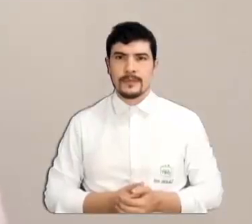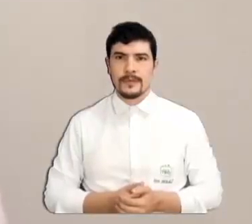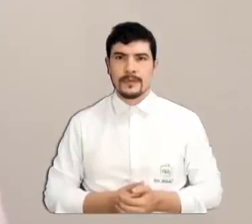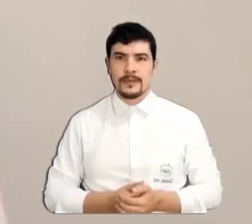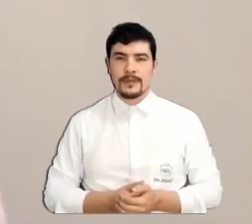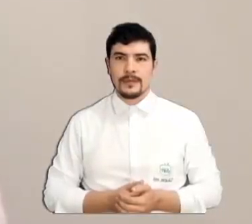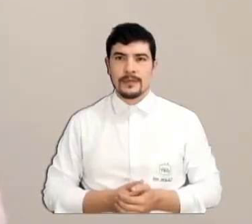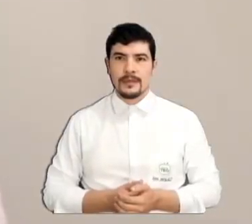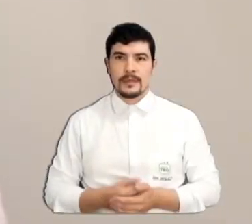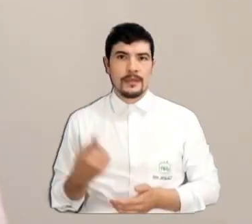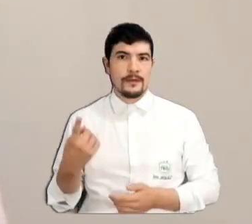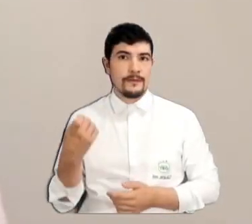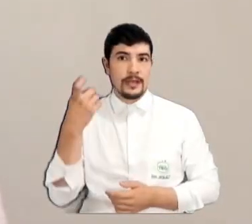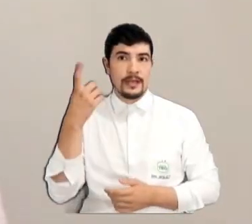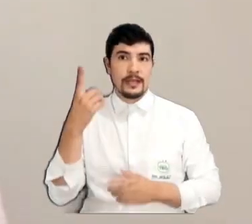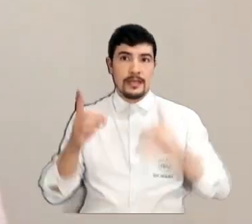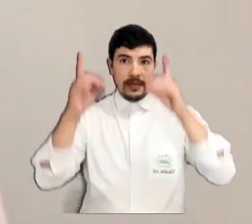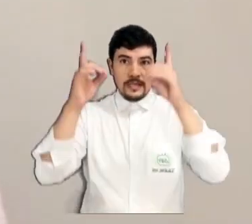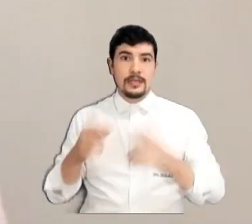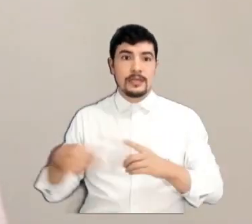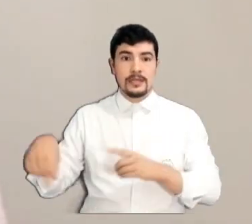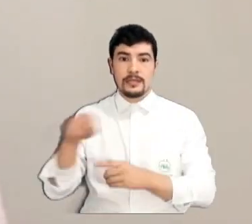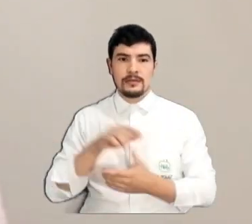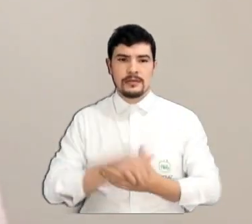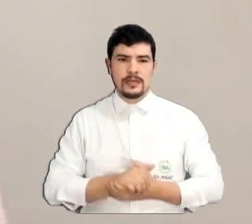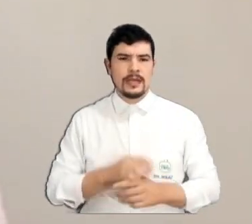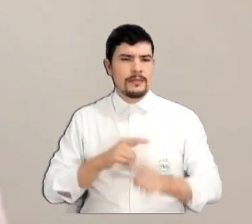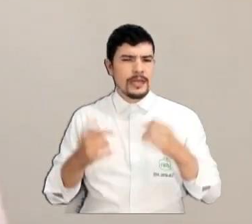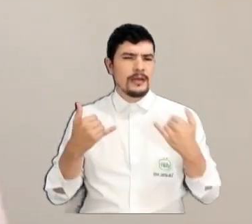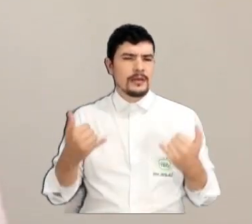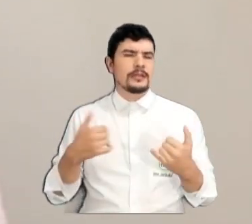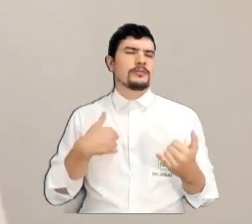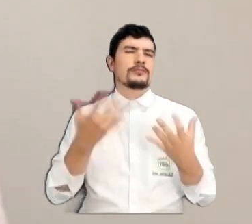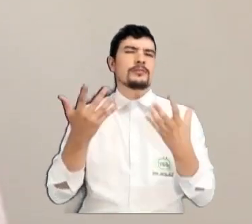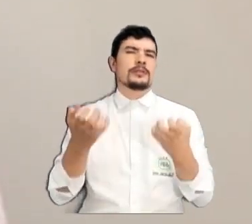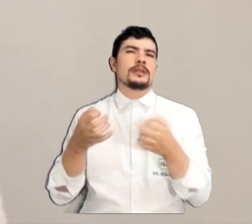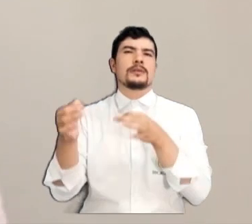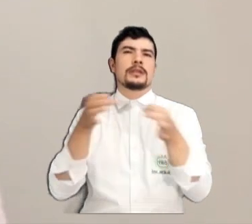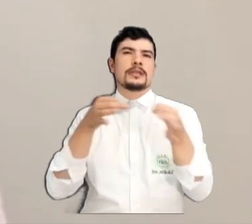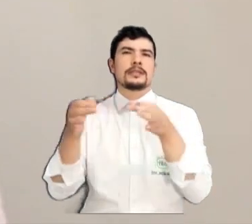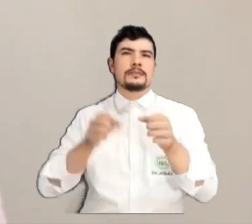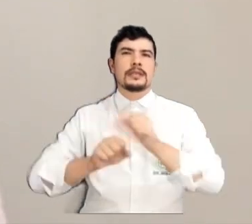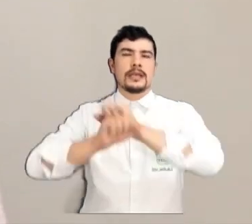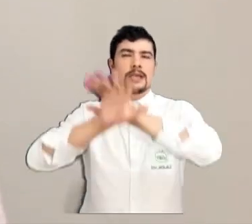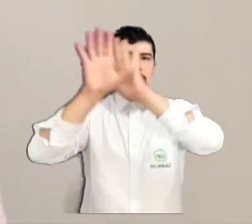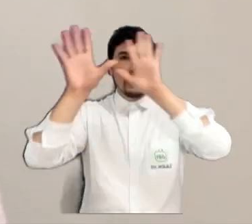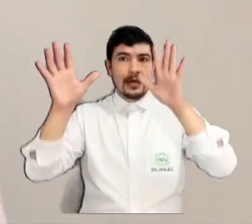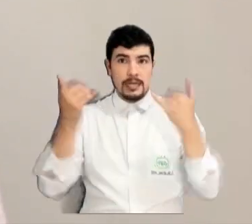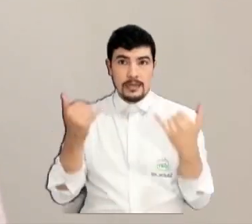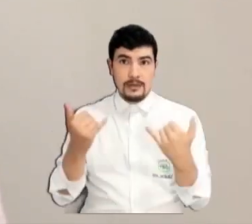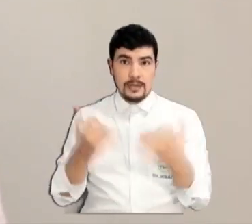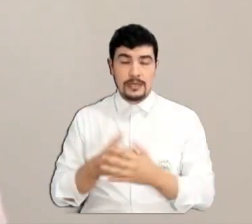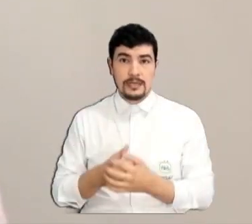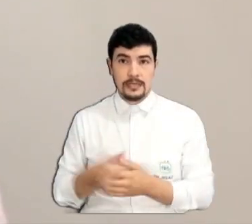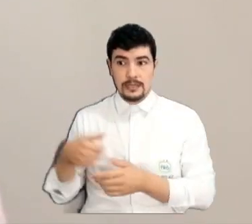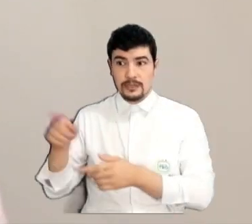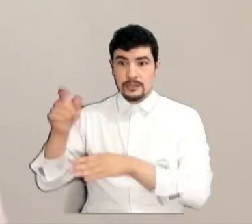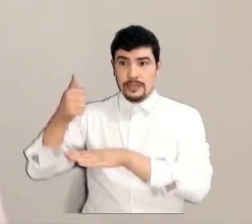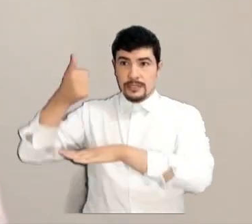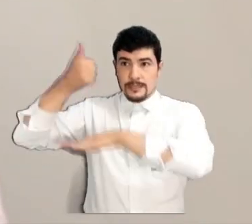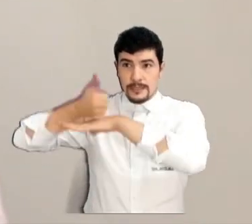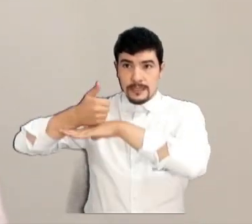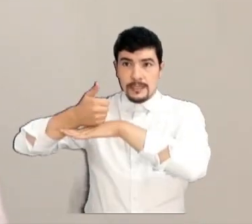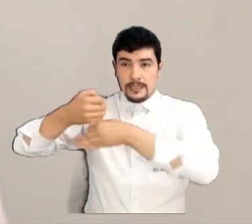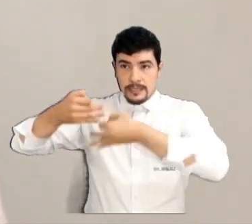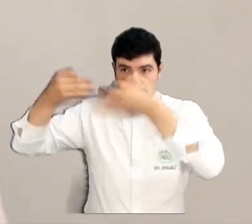que una vez se determine por parte de las autoridades competentes que se pueden realizar los trabajos, estaré